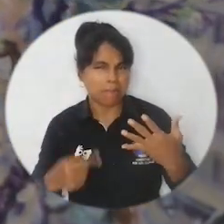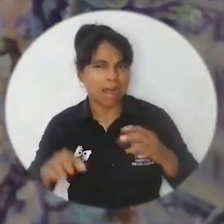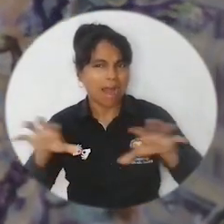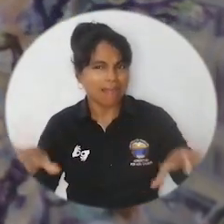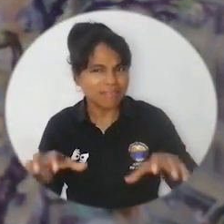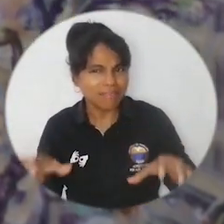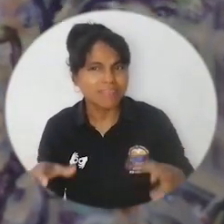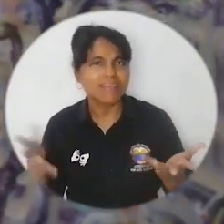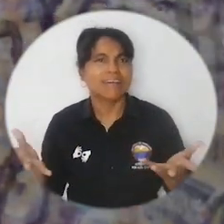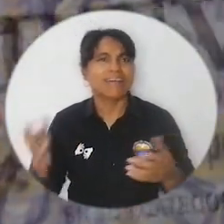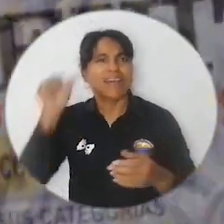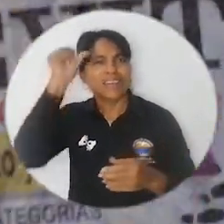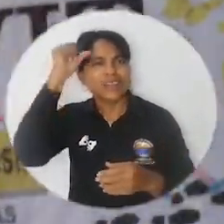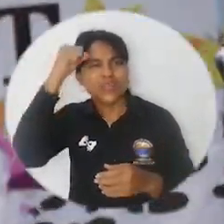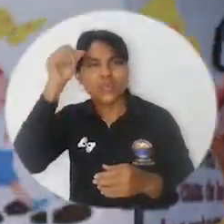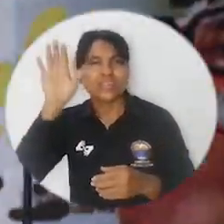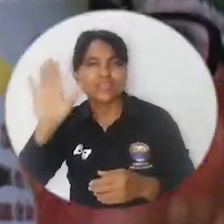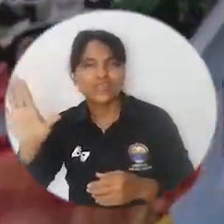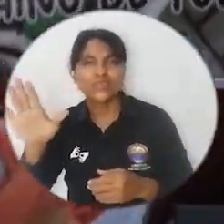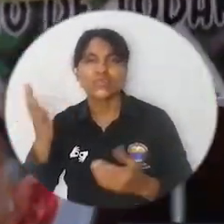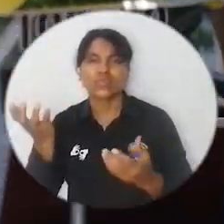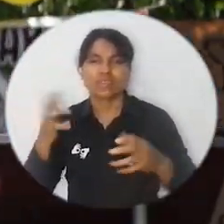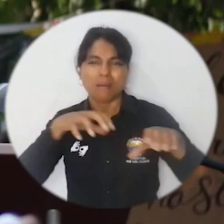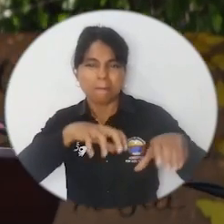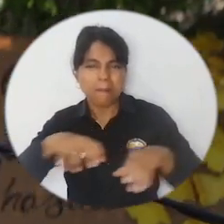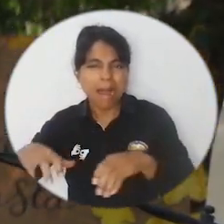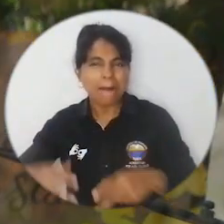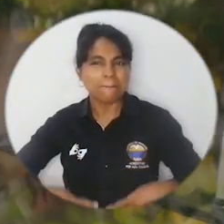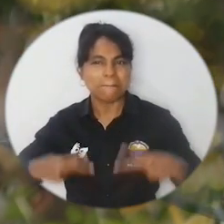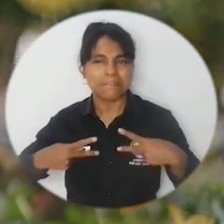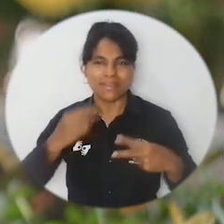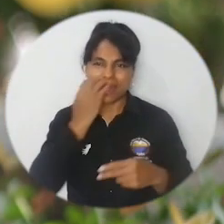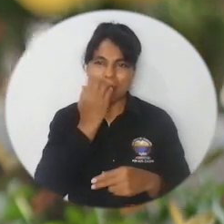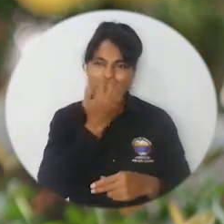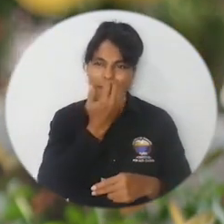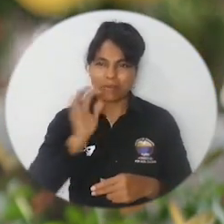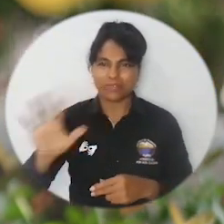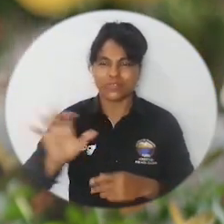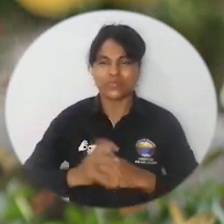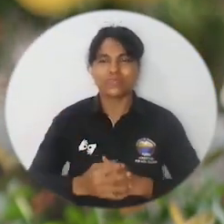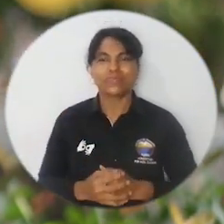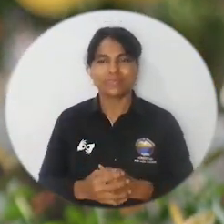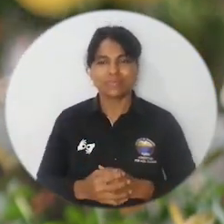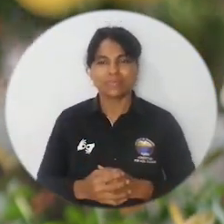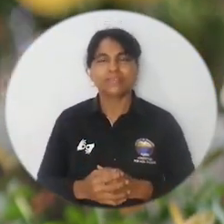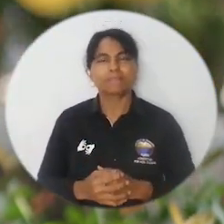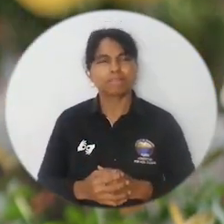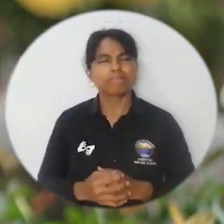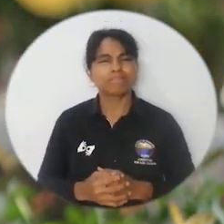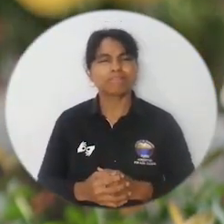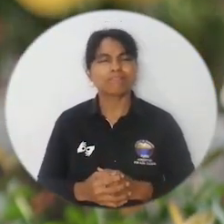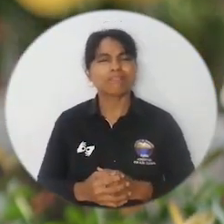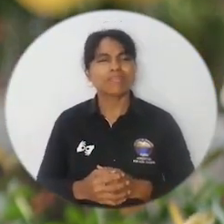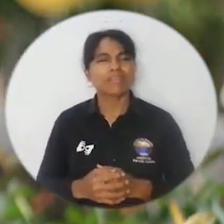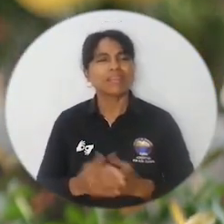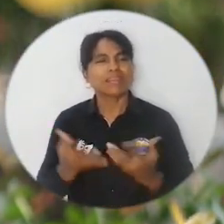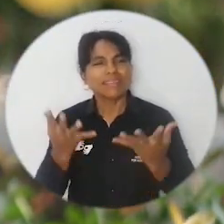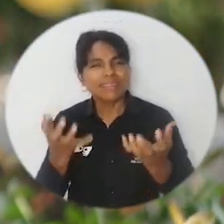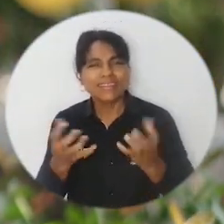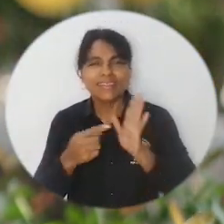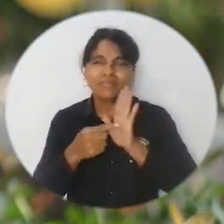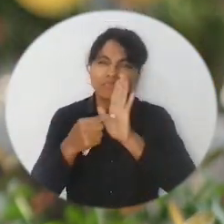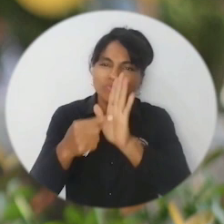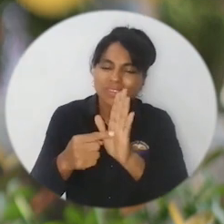realismo mágico se hizo remembranza de la vida y obra de Gabo. Y queremos que a través del estudio